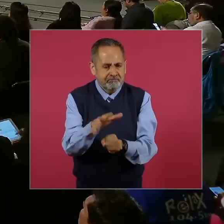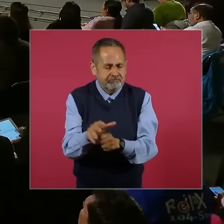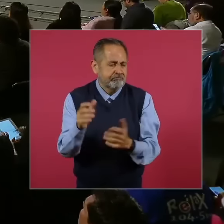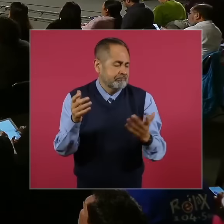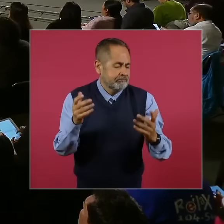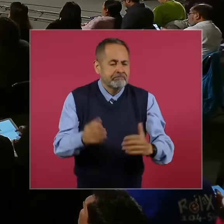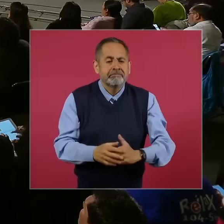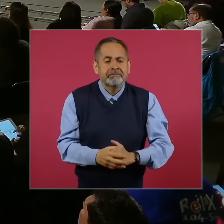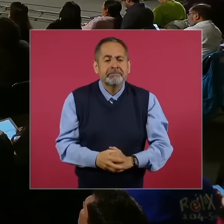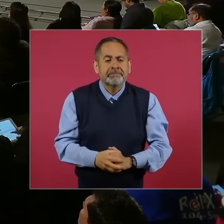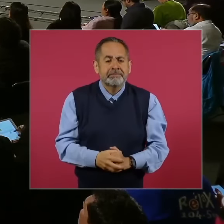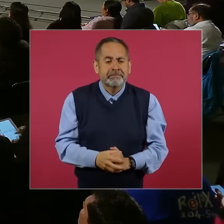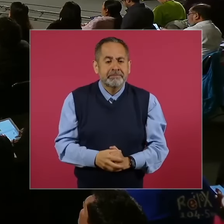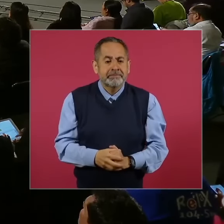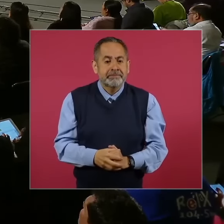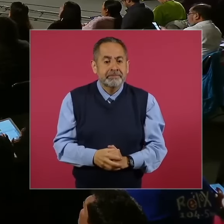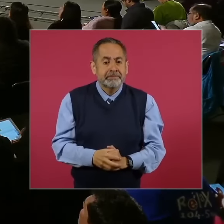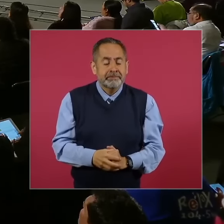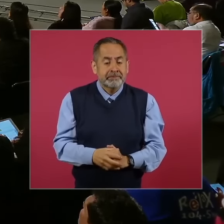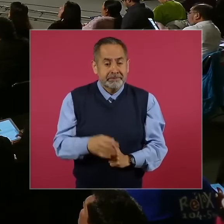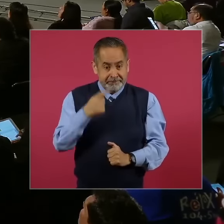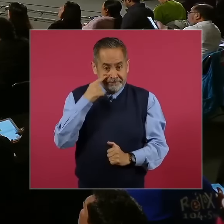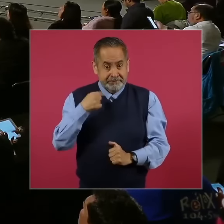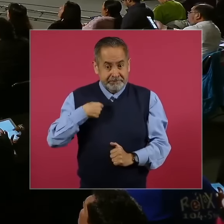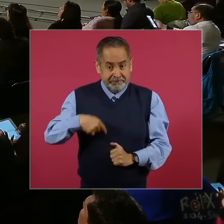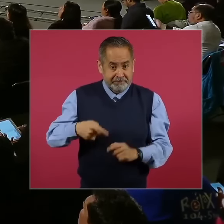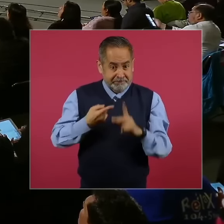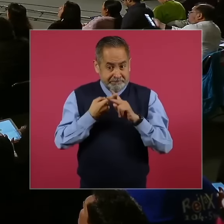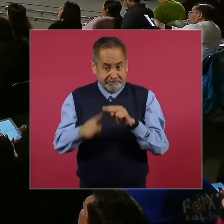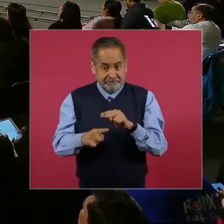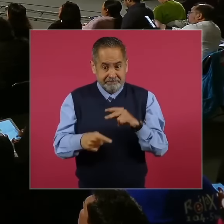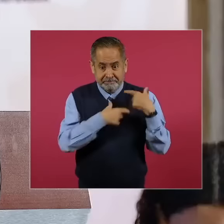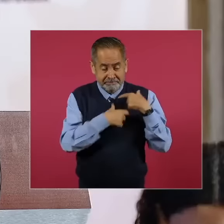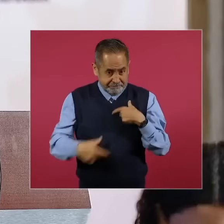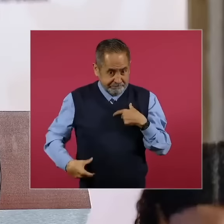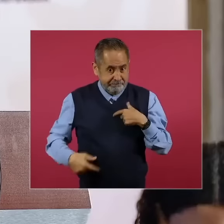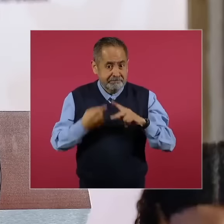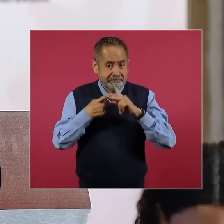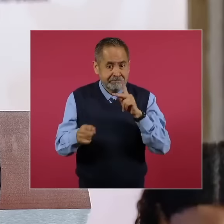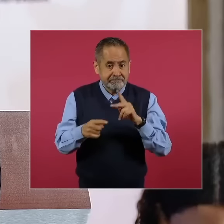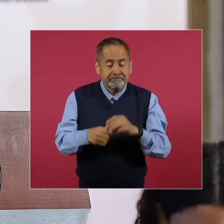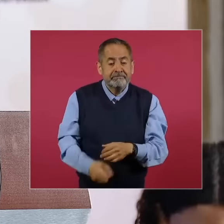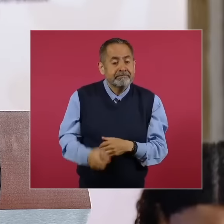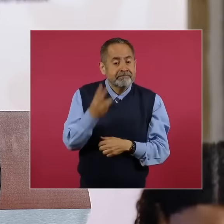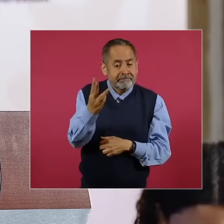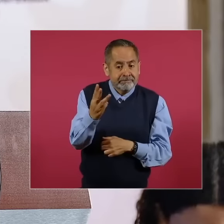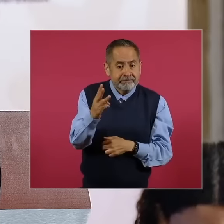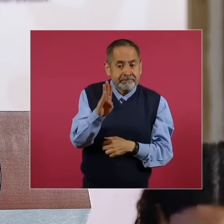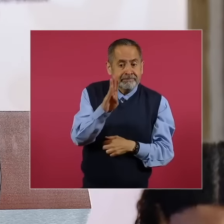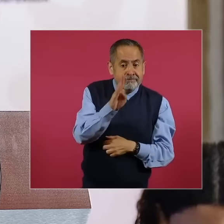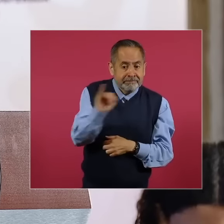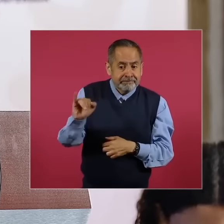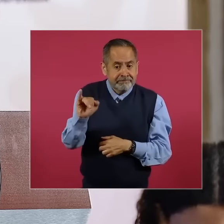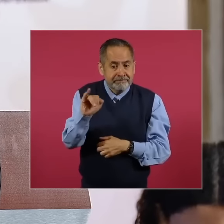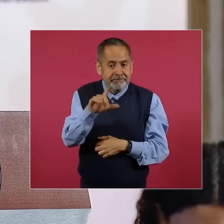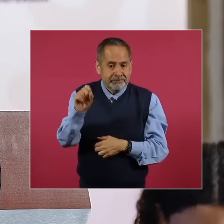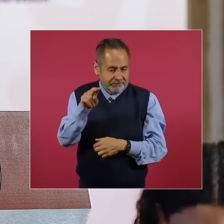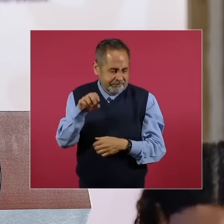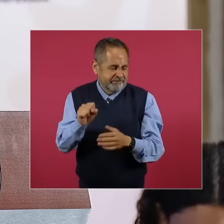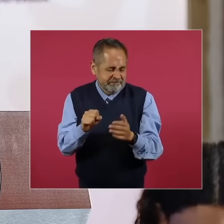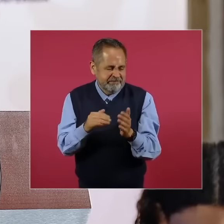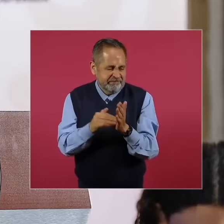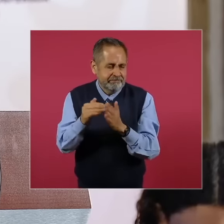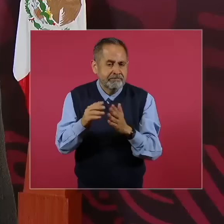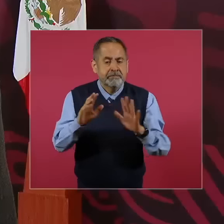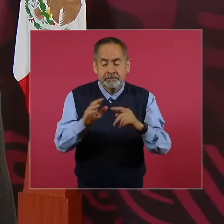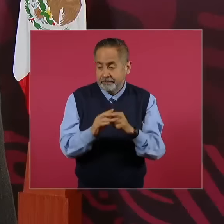Y cuando llegamos eran 3 billones. Ya el año pasado,